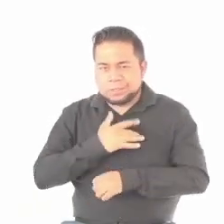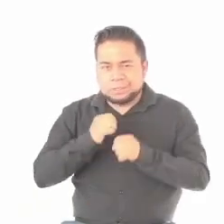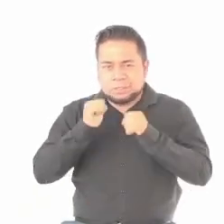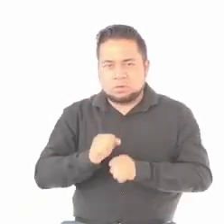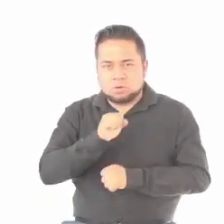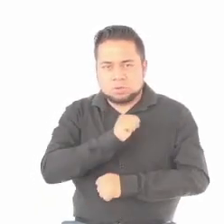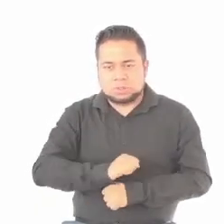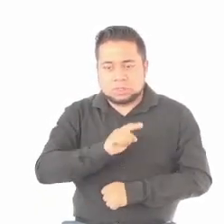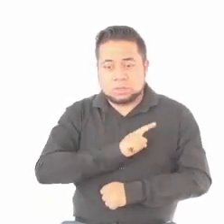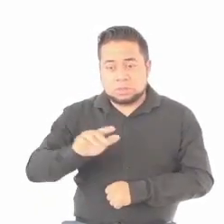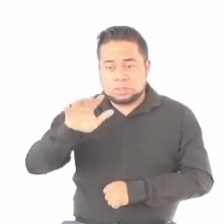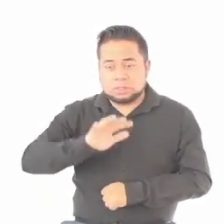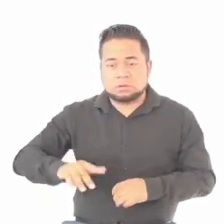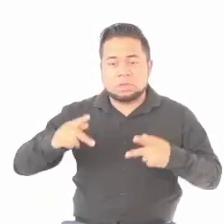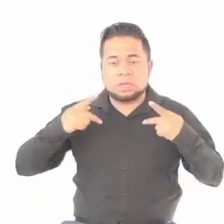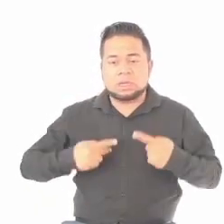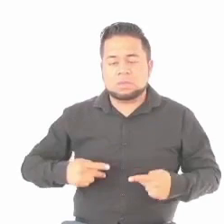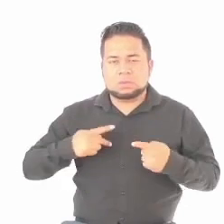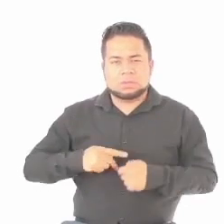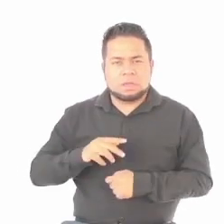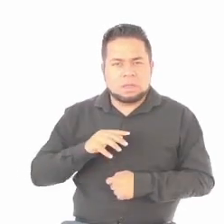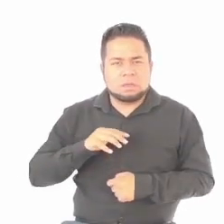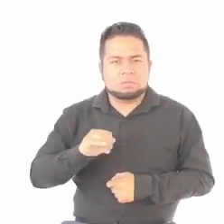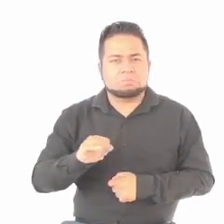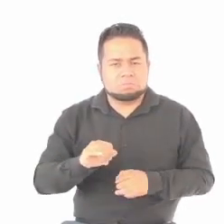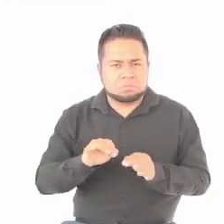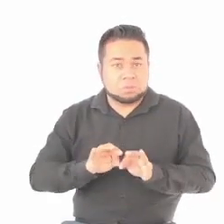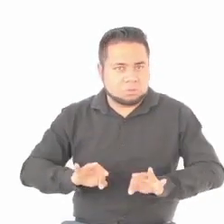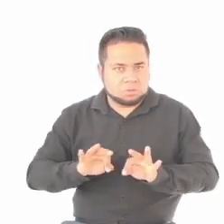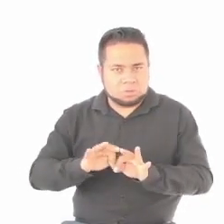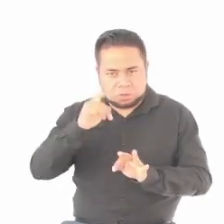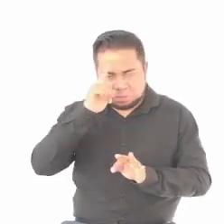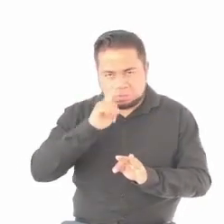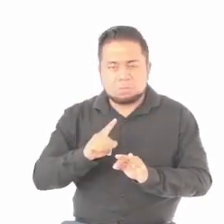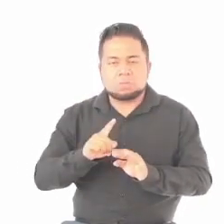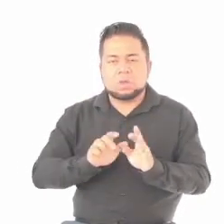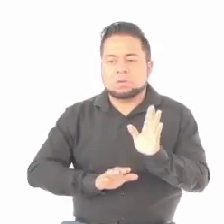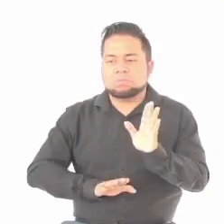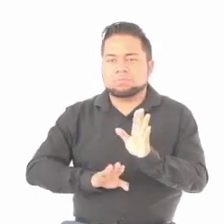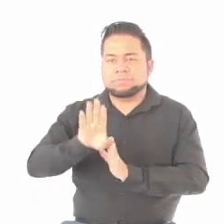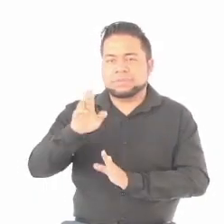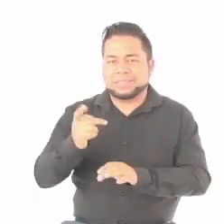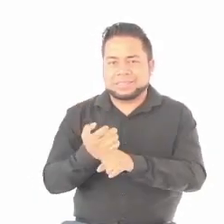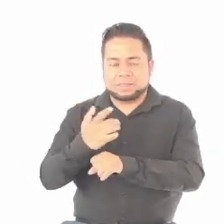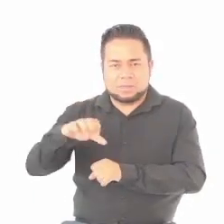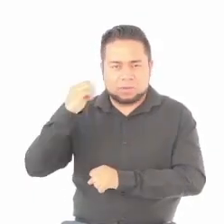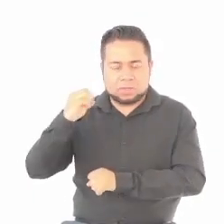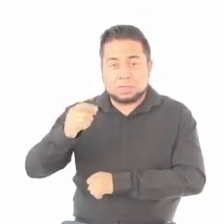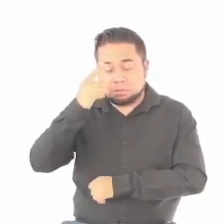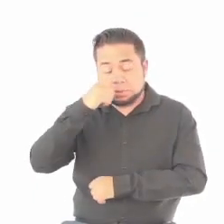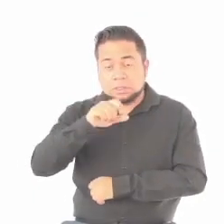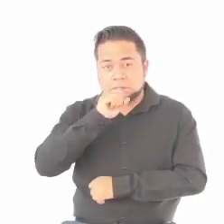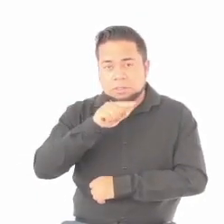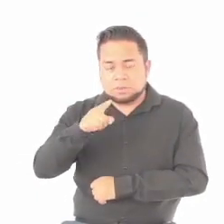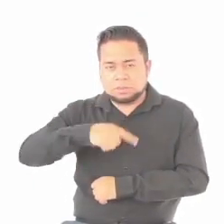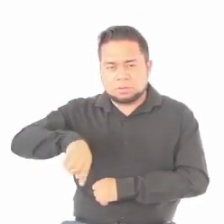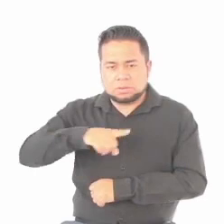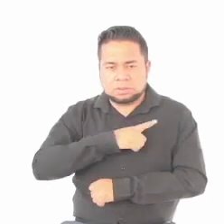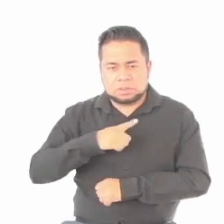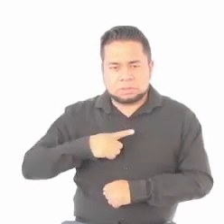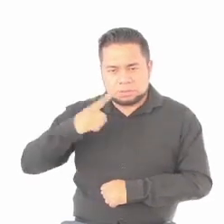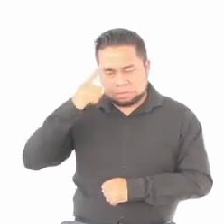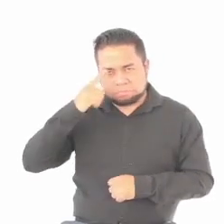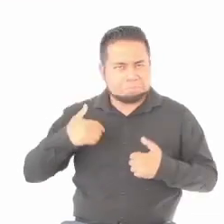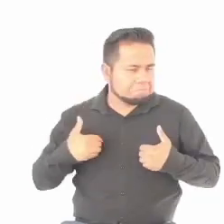de la población es un factor indispensable para el desarrollo de la entidad. Es necesario que se haga conciencia